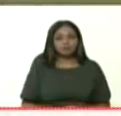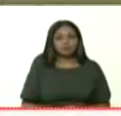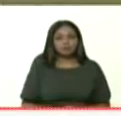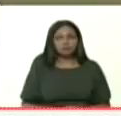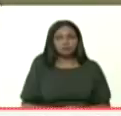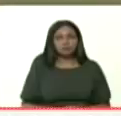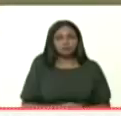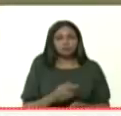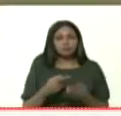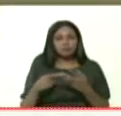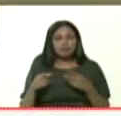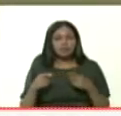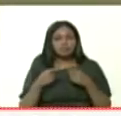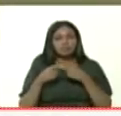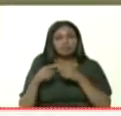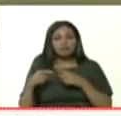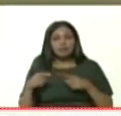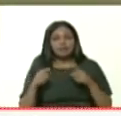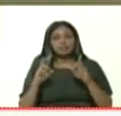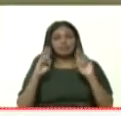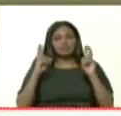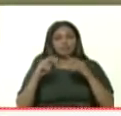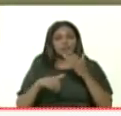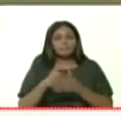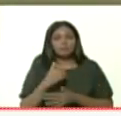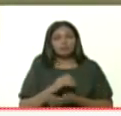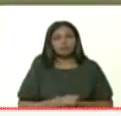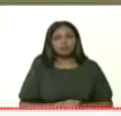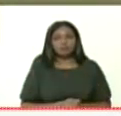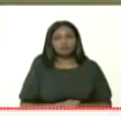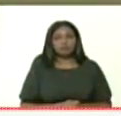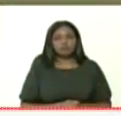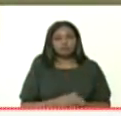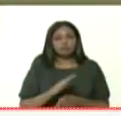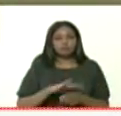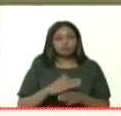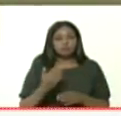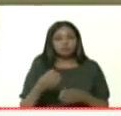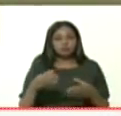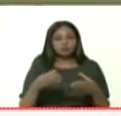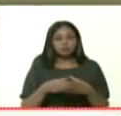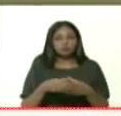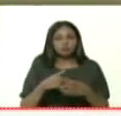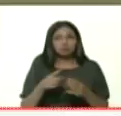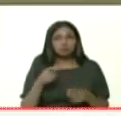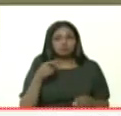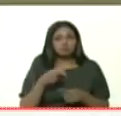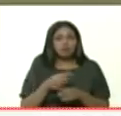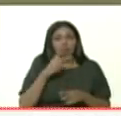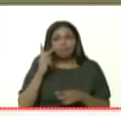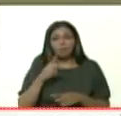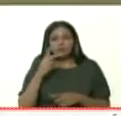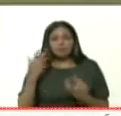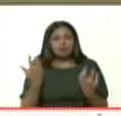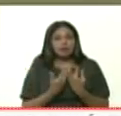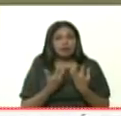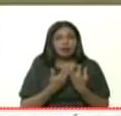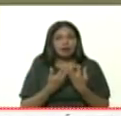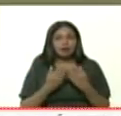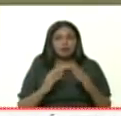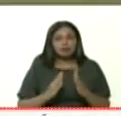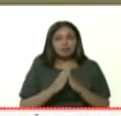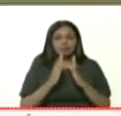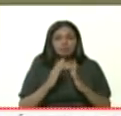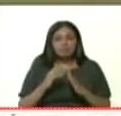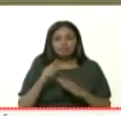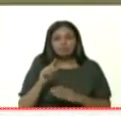y otros temas más, excelente. Por aquí también hay un párrafo, condenar la política guerrerista santanderista